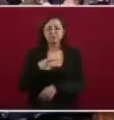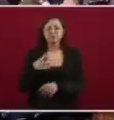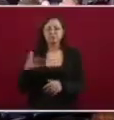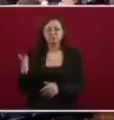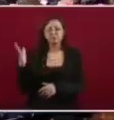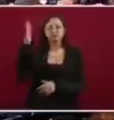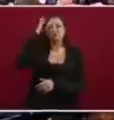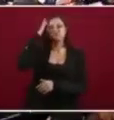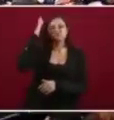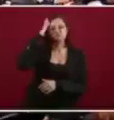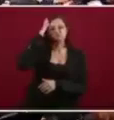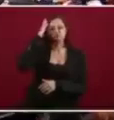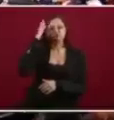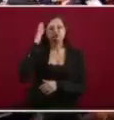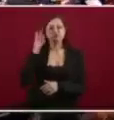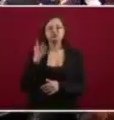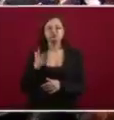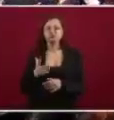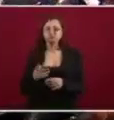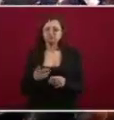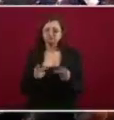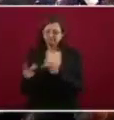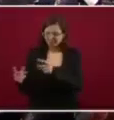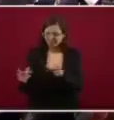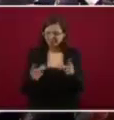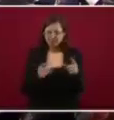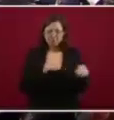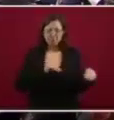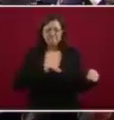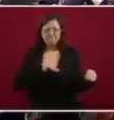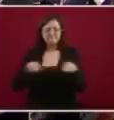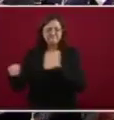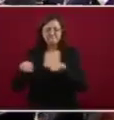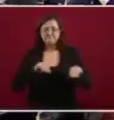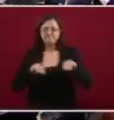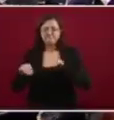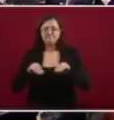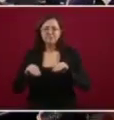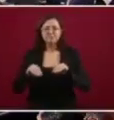un movimiento para pedir